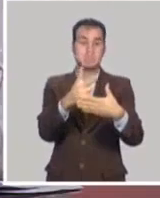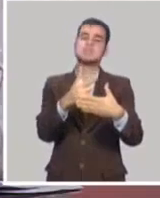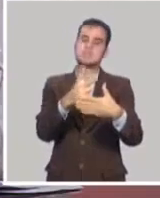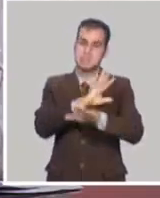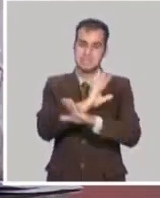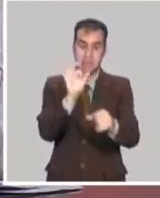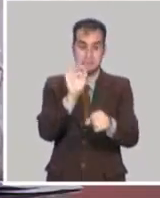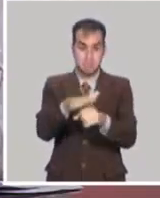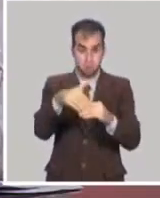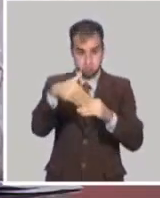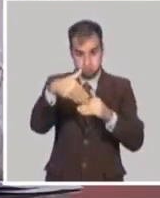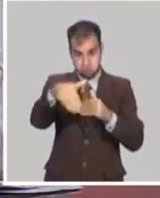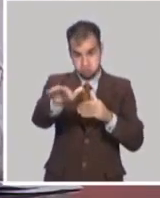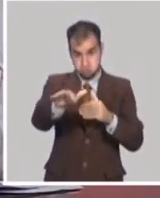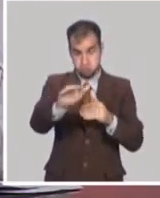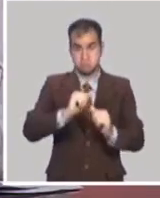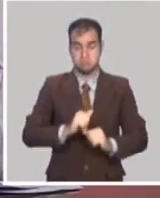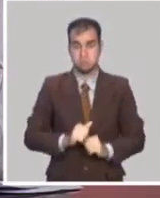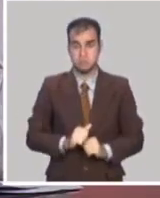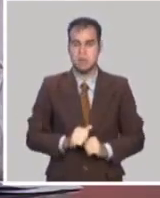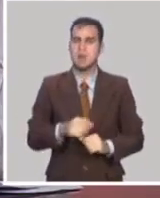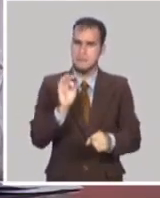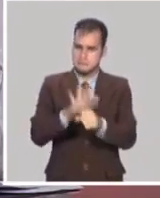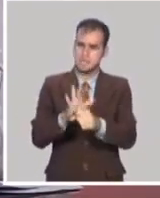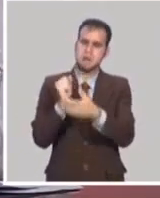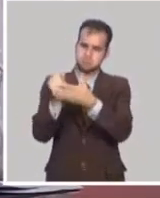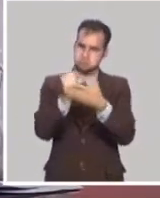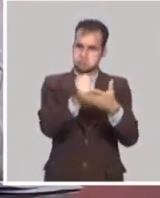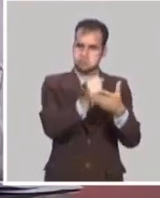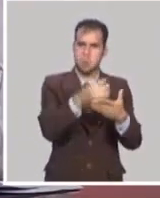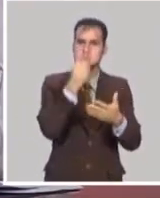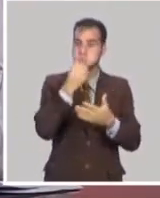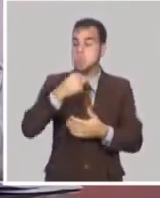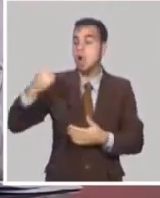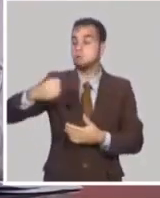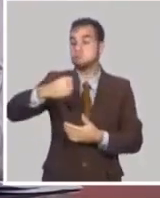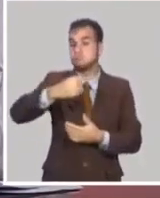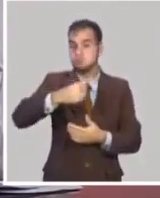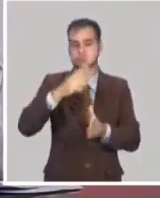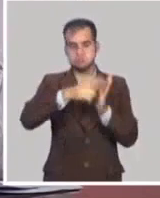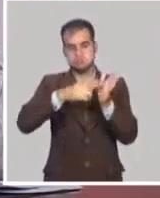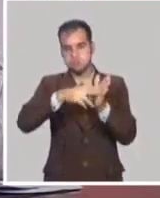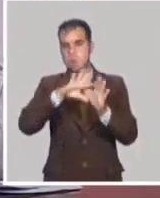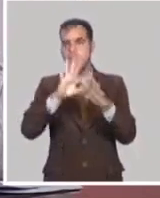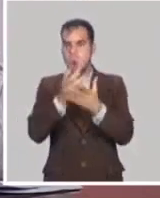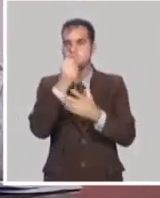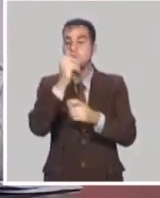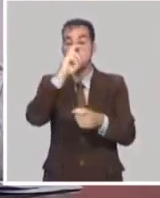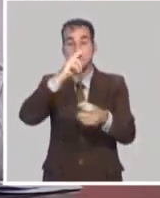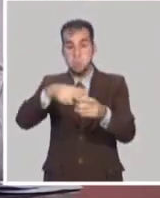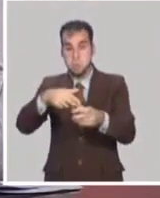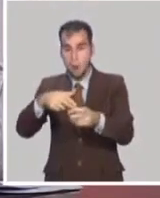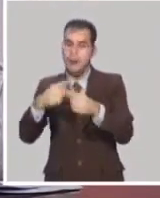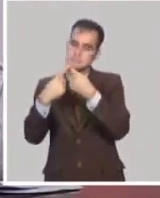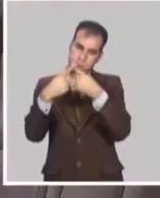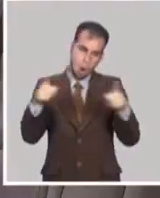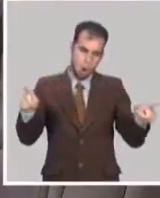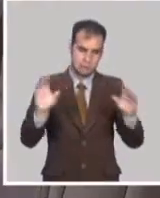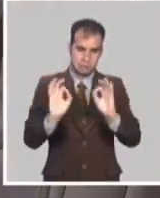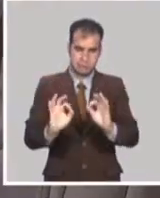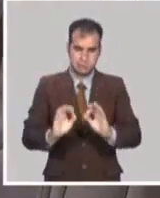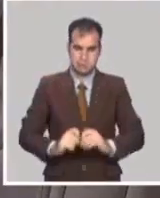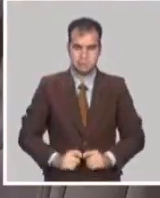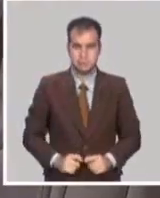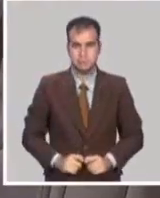van a empezar también a ayudar en llevar el combustible y tratar de tener un flujo más estable a estos emplazamientos por lo tanto